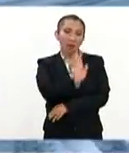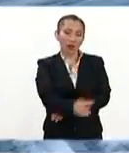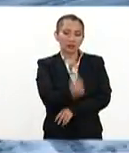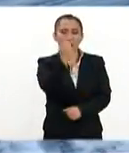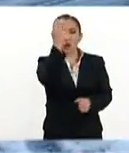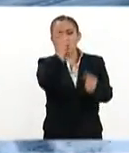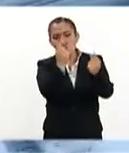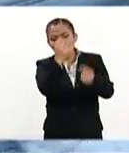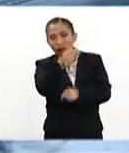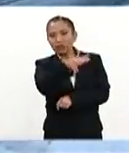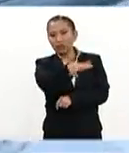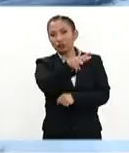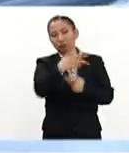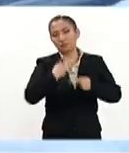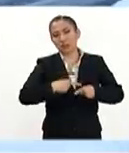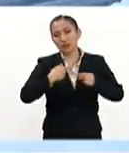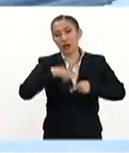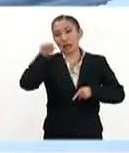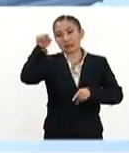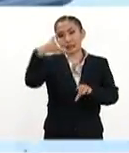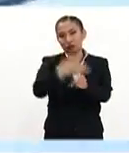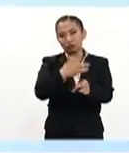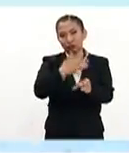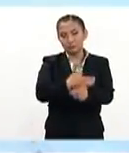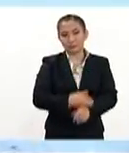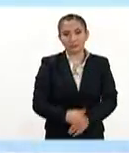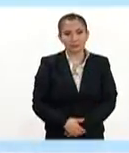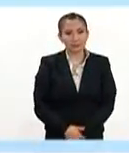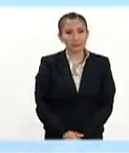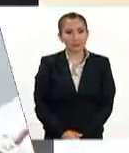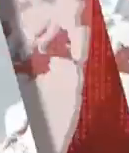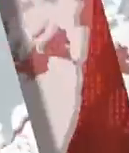al menos 18 personas allá en los Estados Unidos.